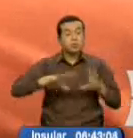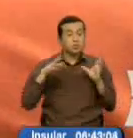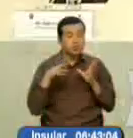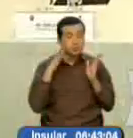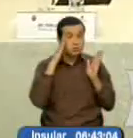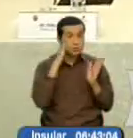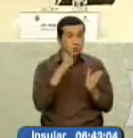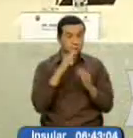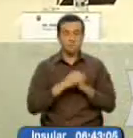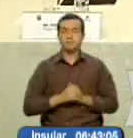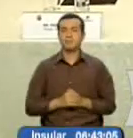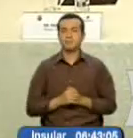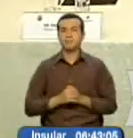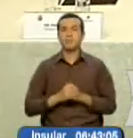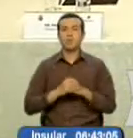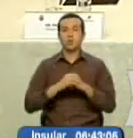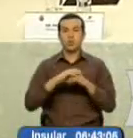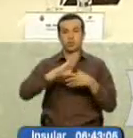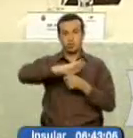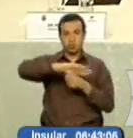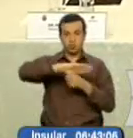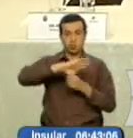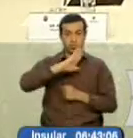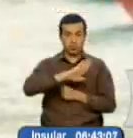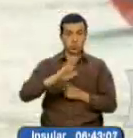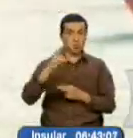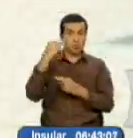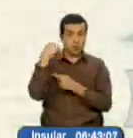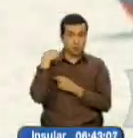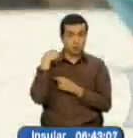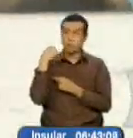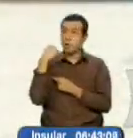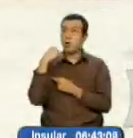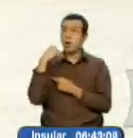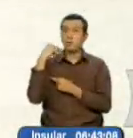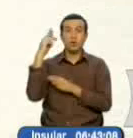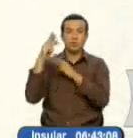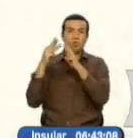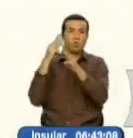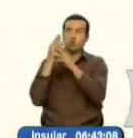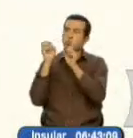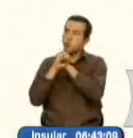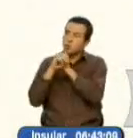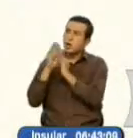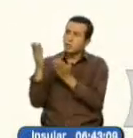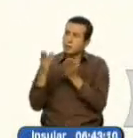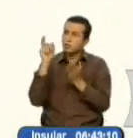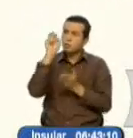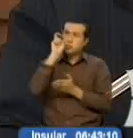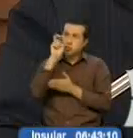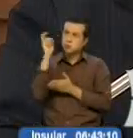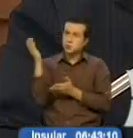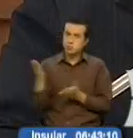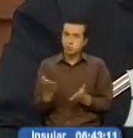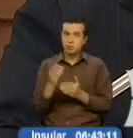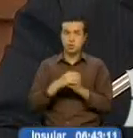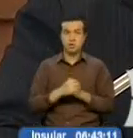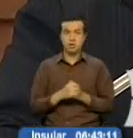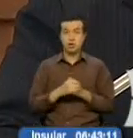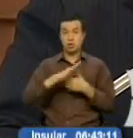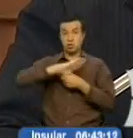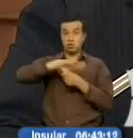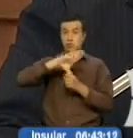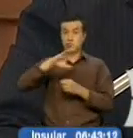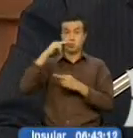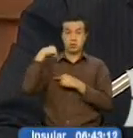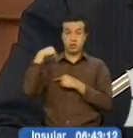ámbito. Las misiones diplomáticas del Ecuador serán las encargadas de comercializar al país con ofertas de productos turísticos. Promoción